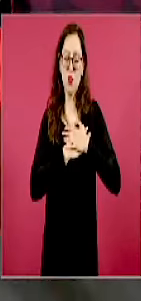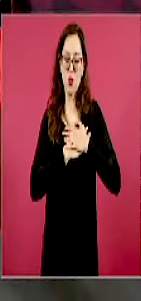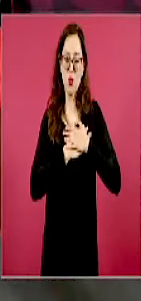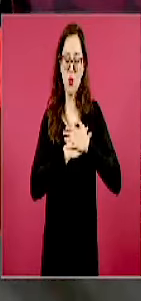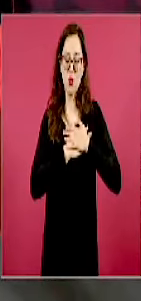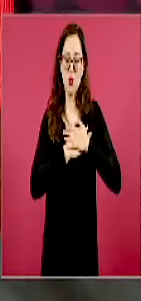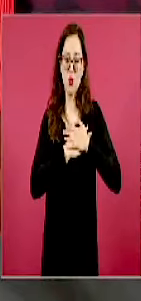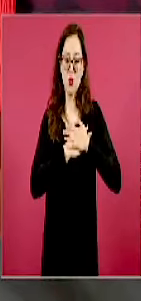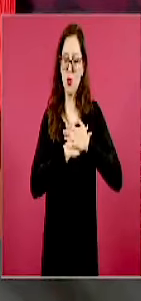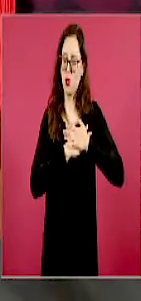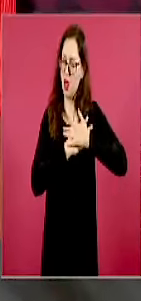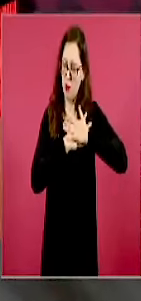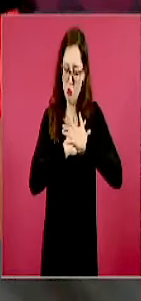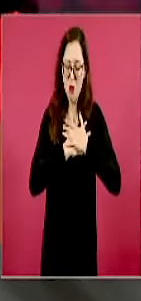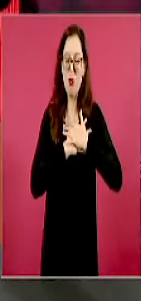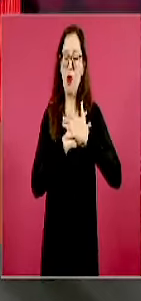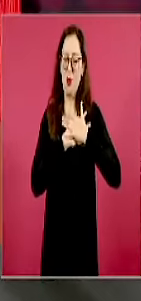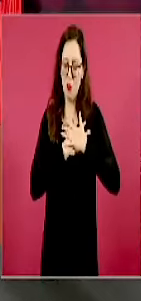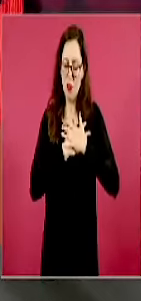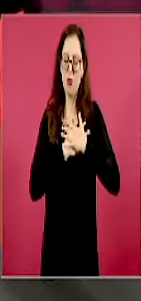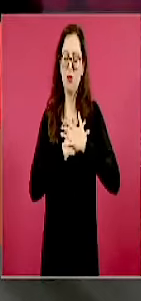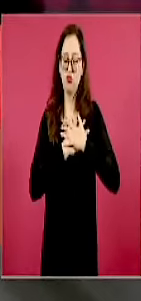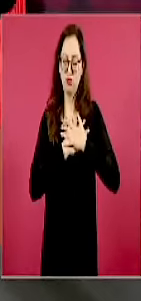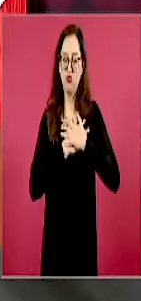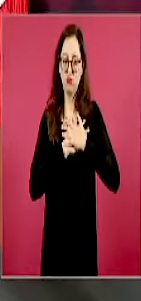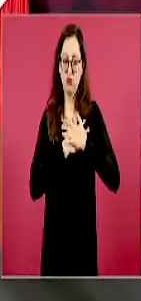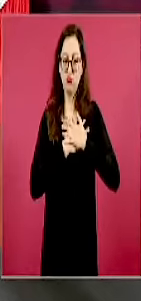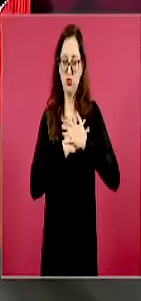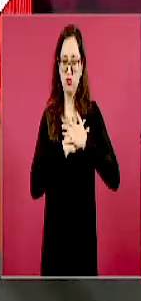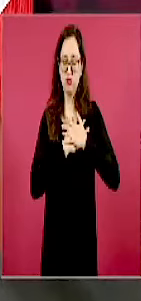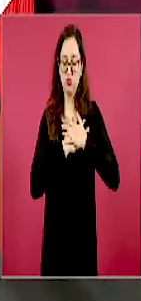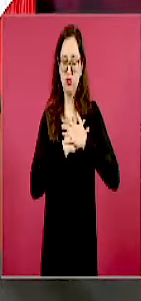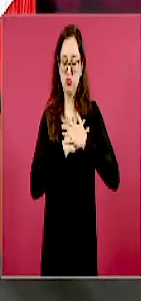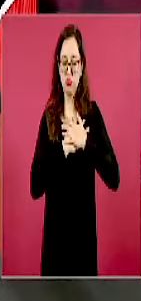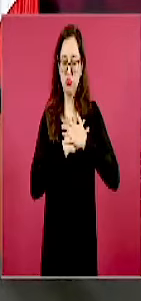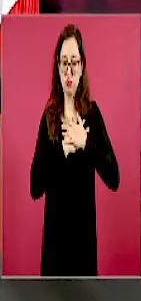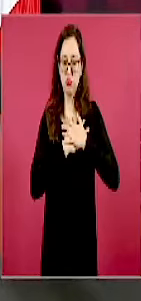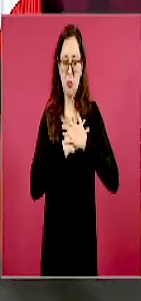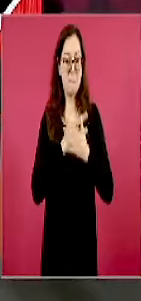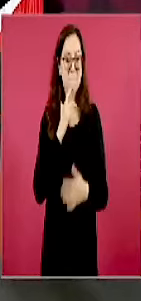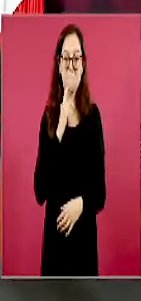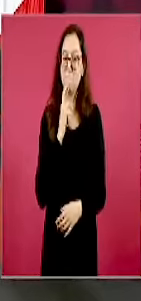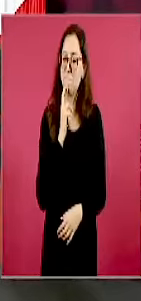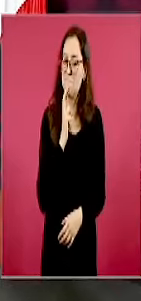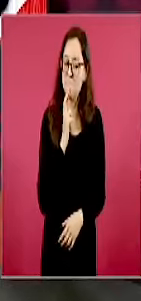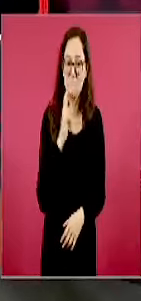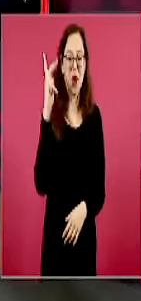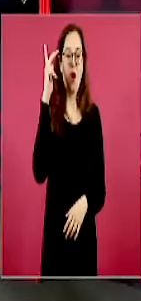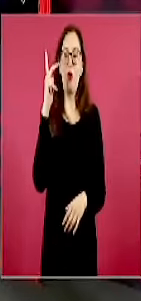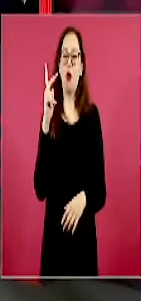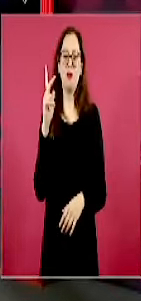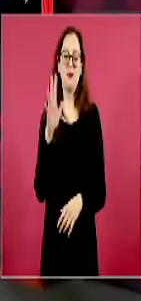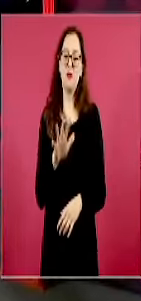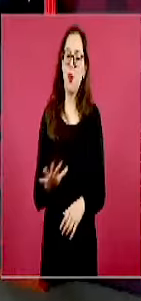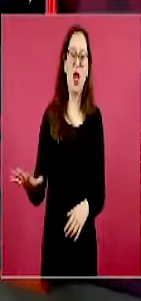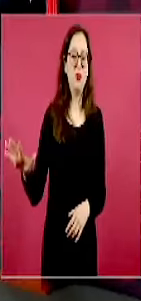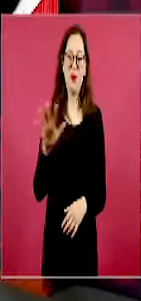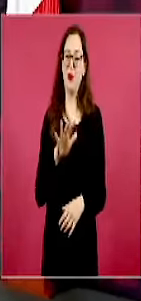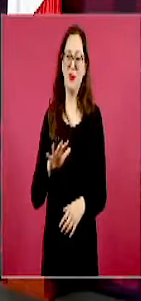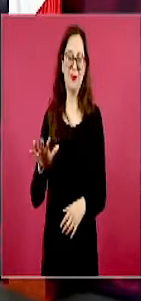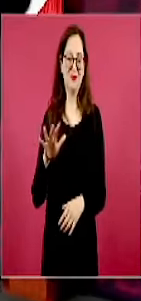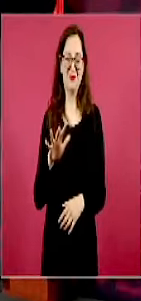amoroso amoroso sí que es eh el mejor pueblo del mundo